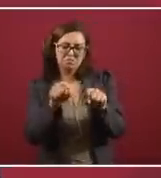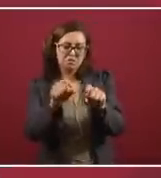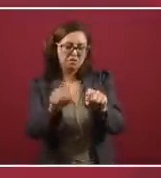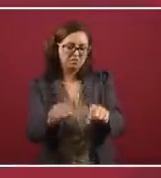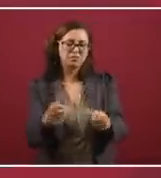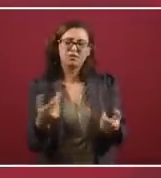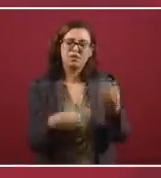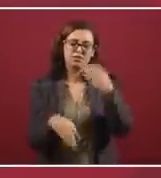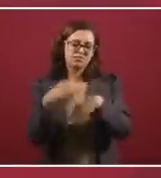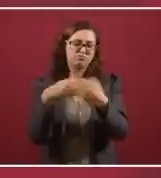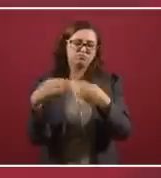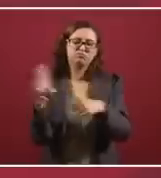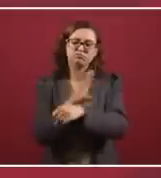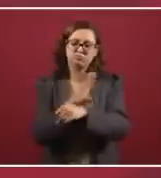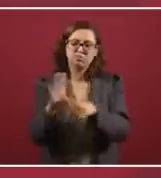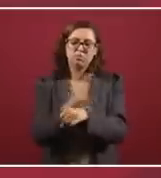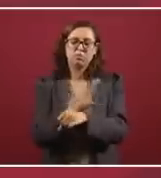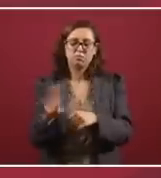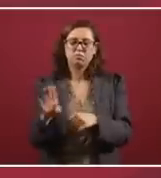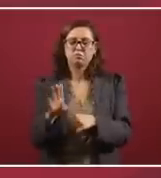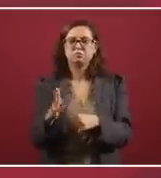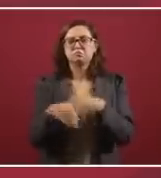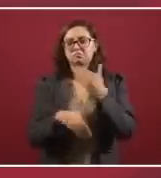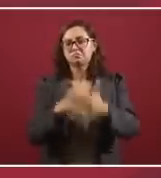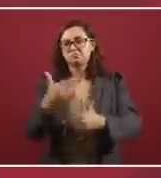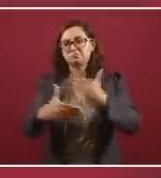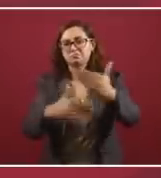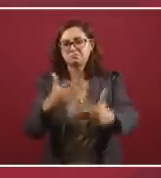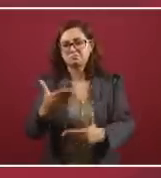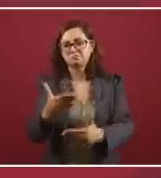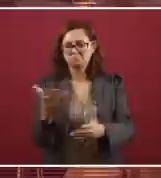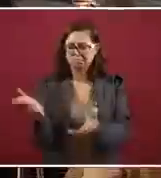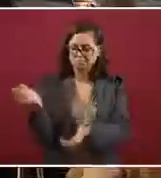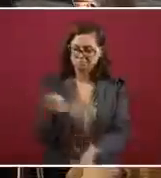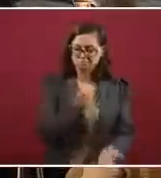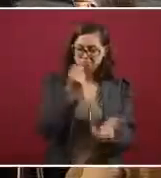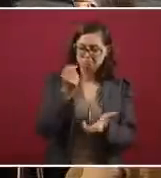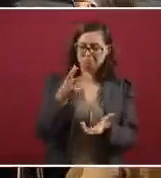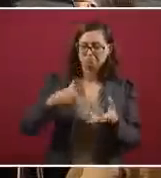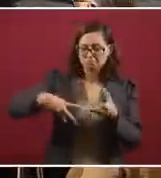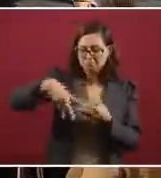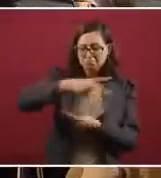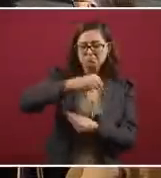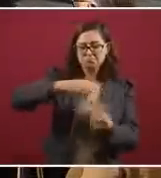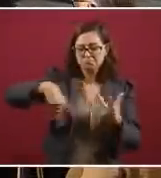todos y nos puede permitir con esos recursos y esos flujos